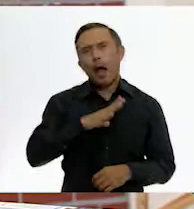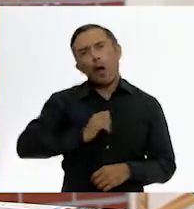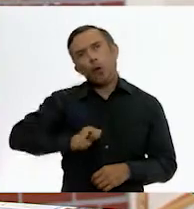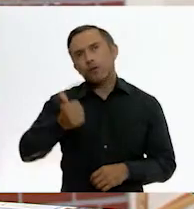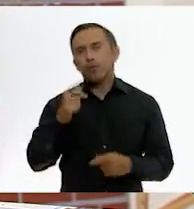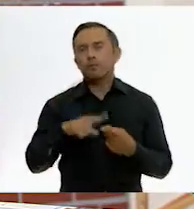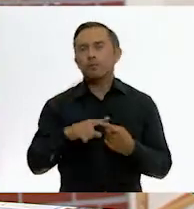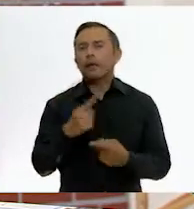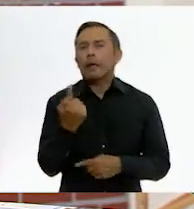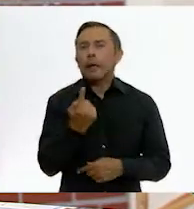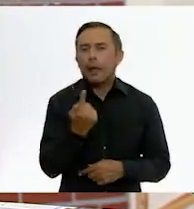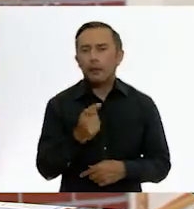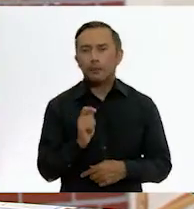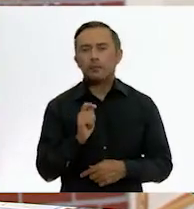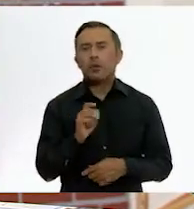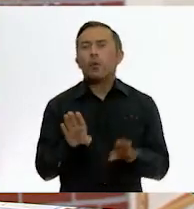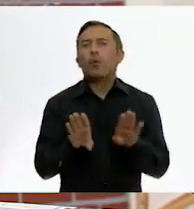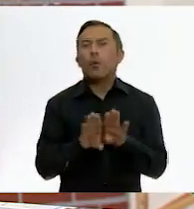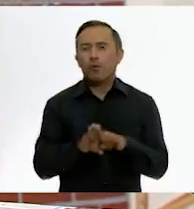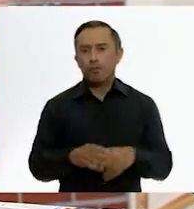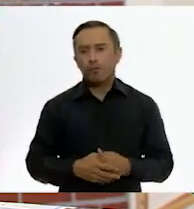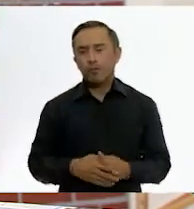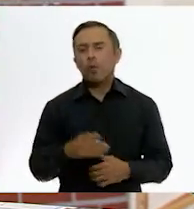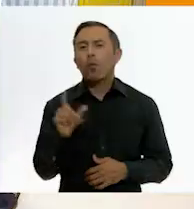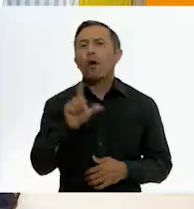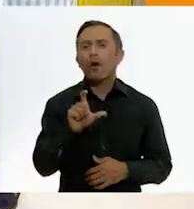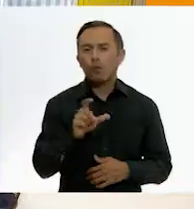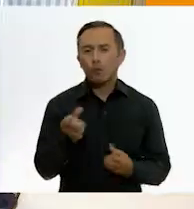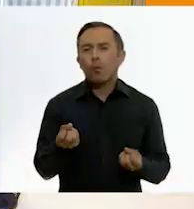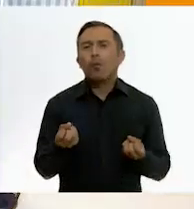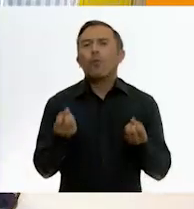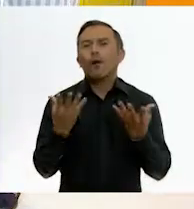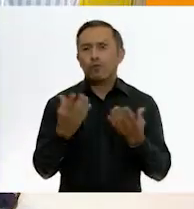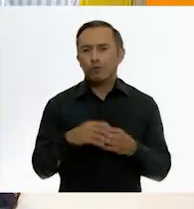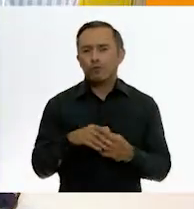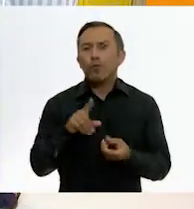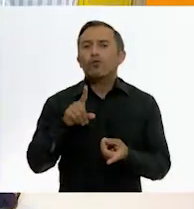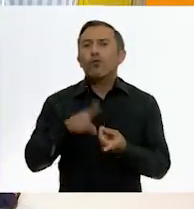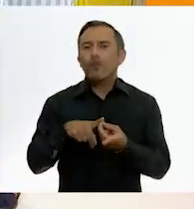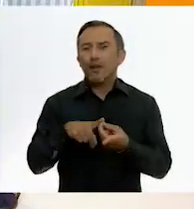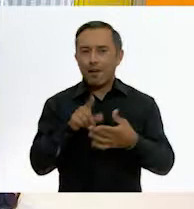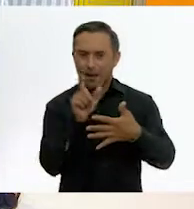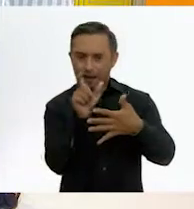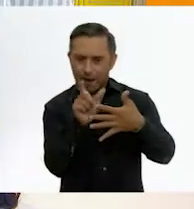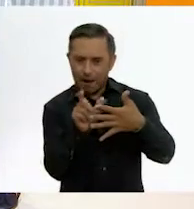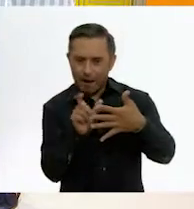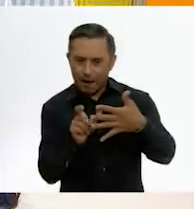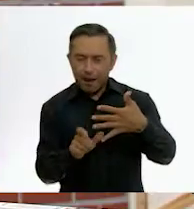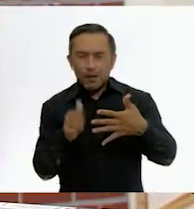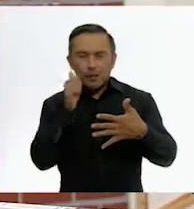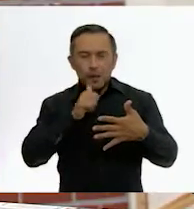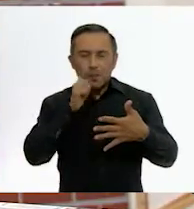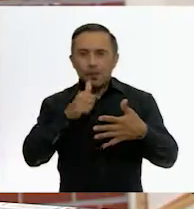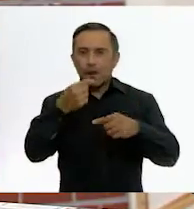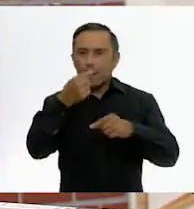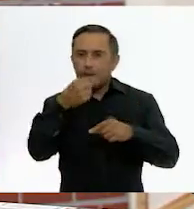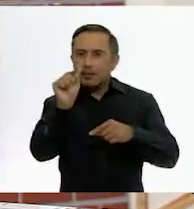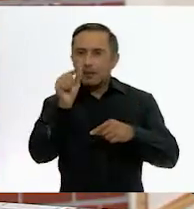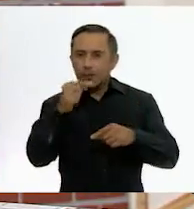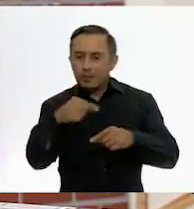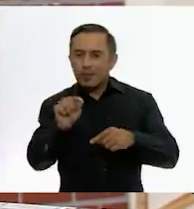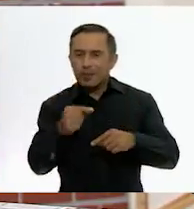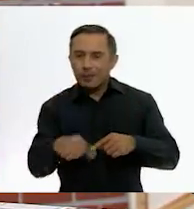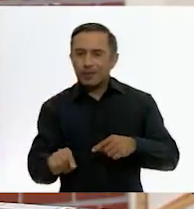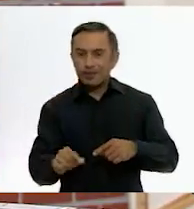como cuántos cuántos o donde siempre las vamos a acentuar cuando tengan el